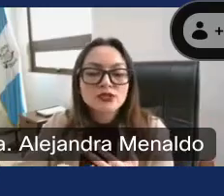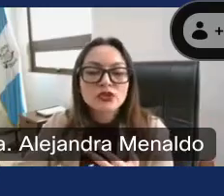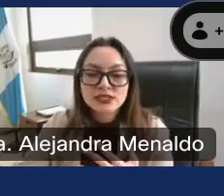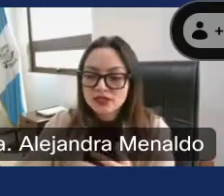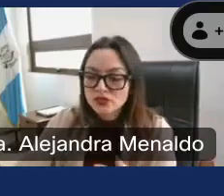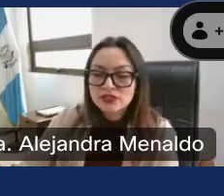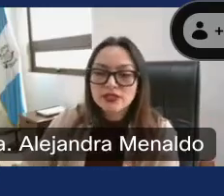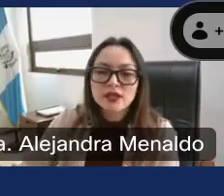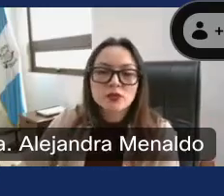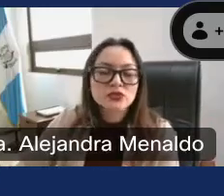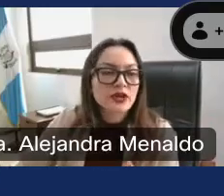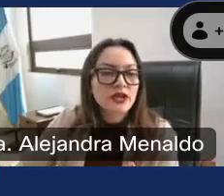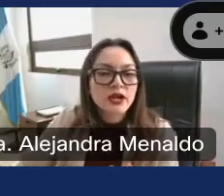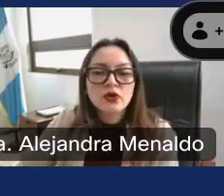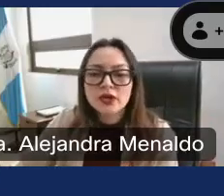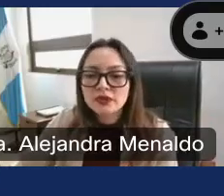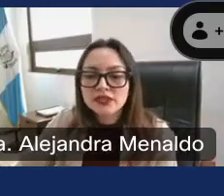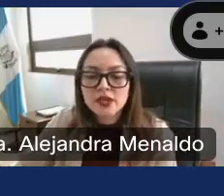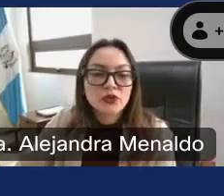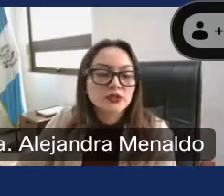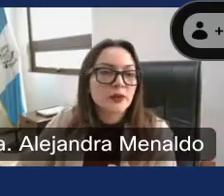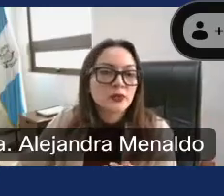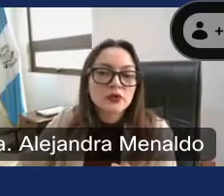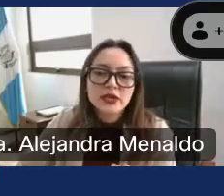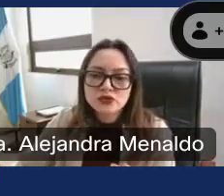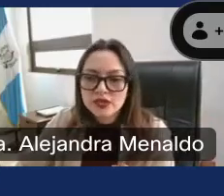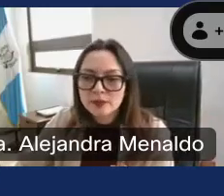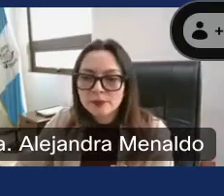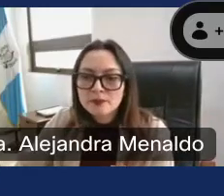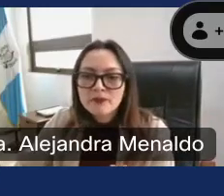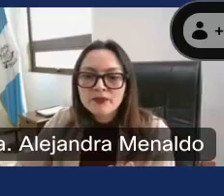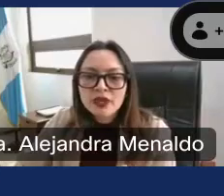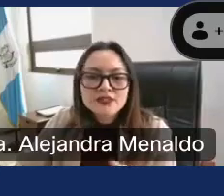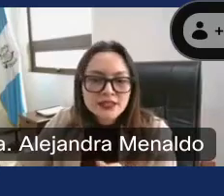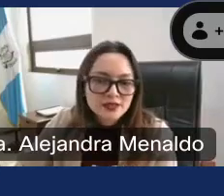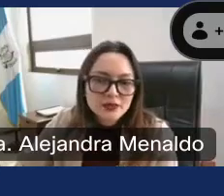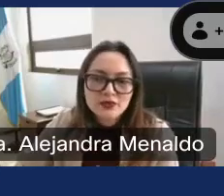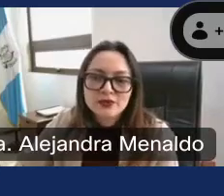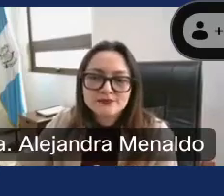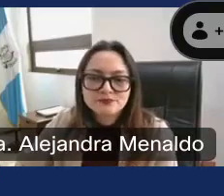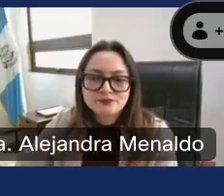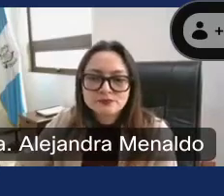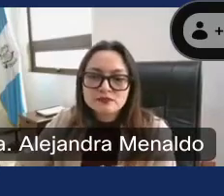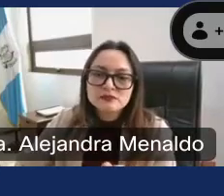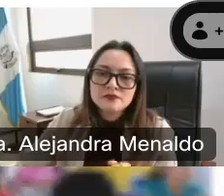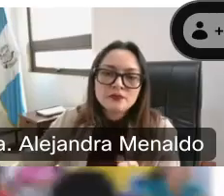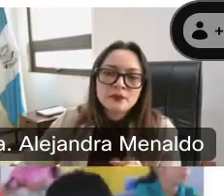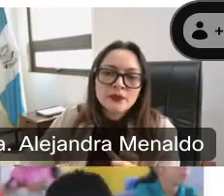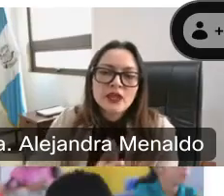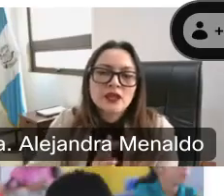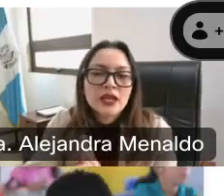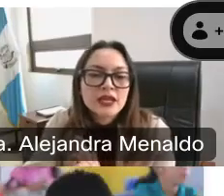cuáles son las acciones que queremos llevar a cabo en materia de política pública social. Siguiente, por favor.